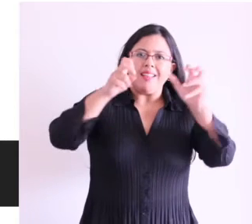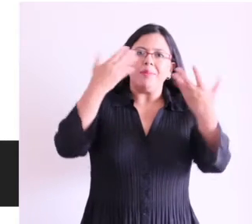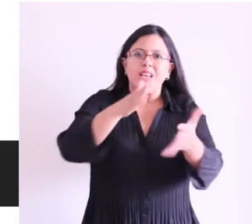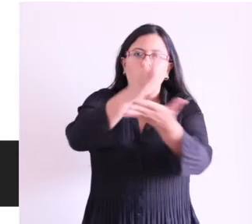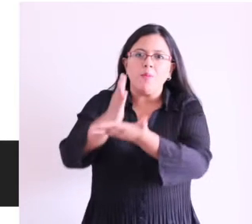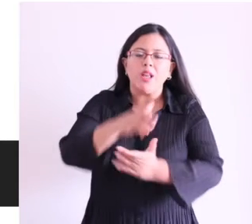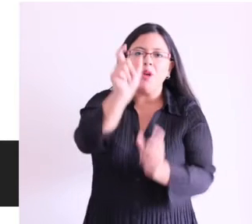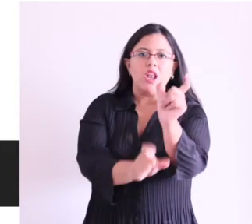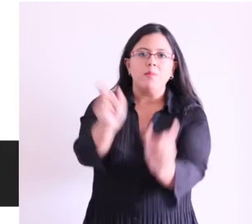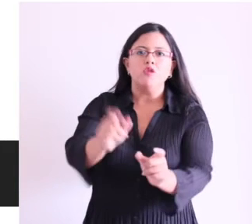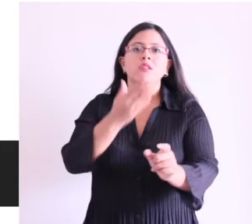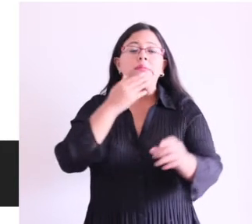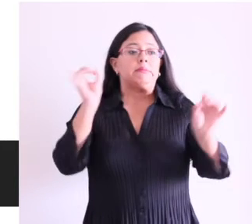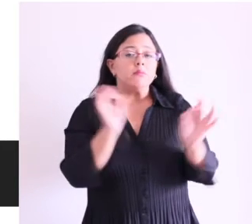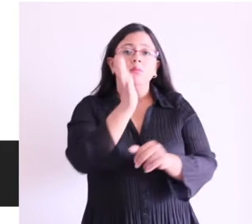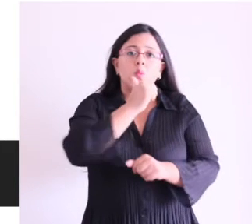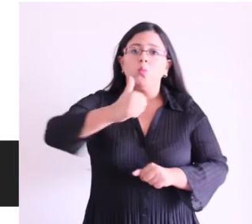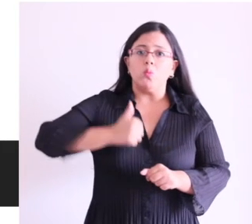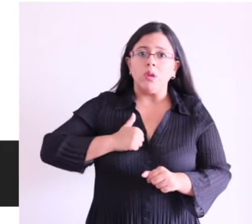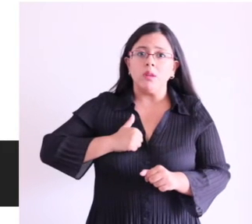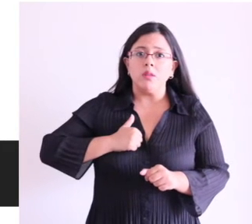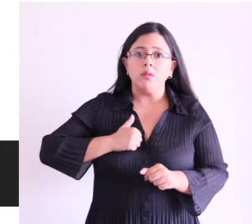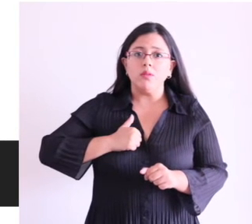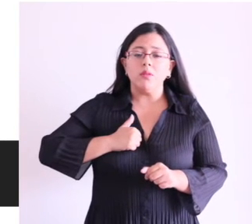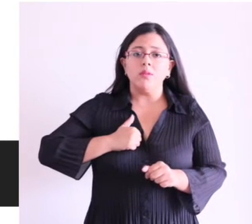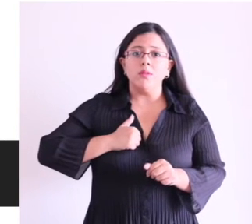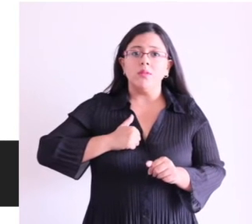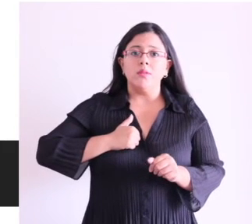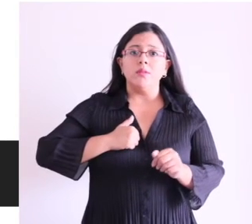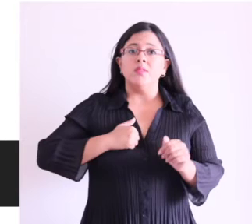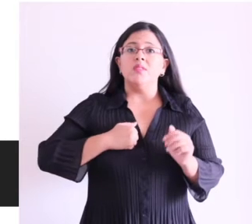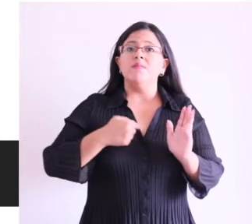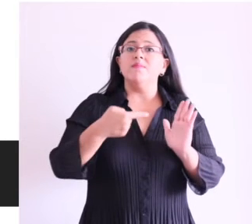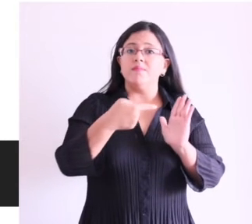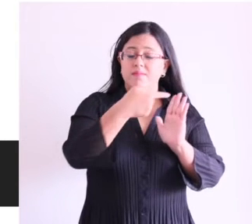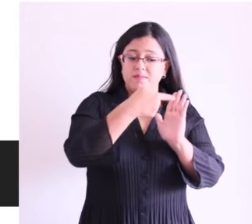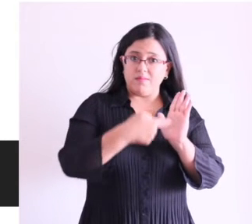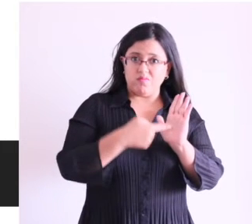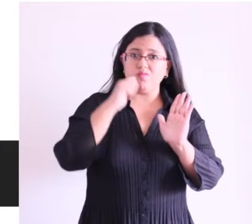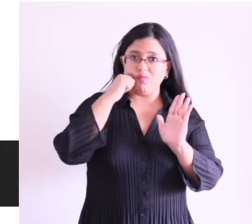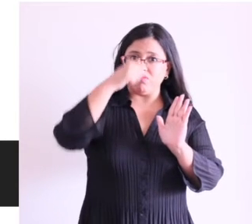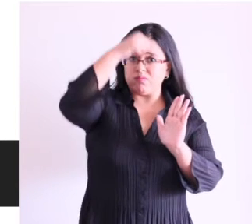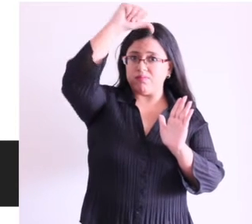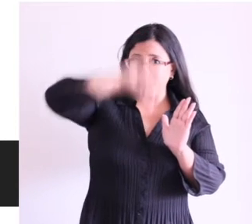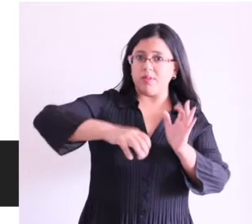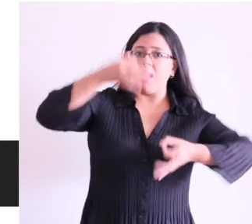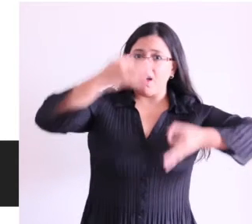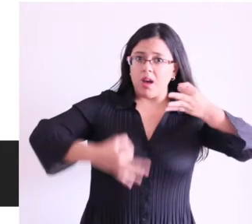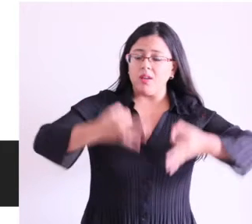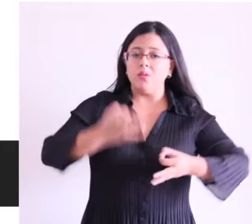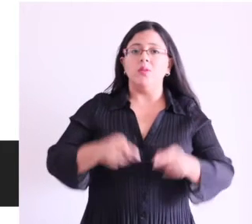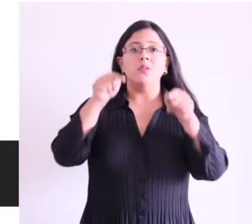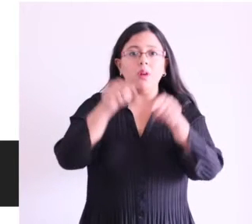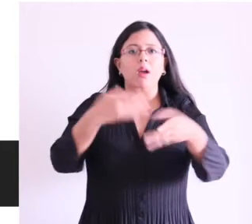los hombres, y en caso de incumplimiento esta contempla también una sanción judicial. A partir